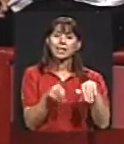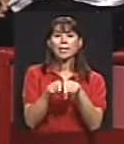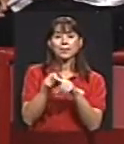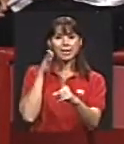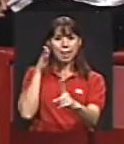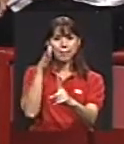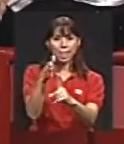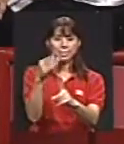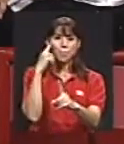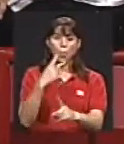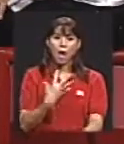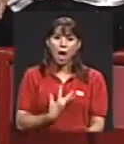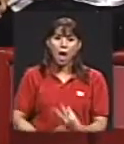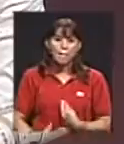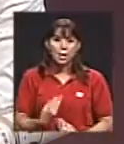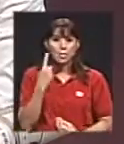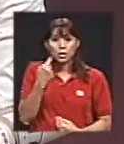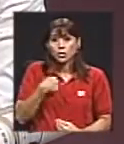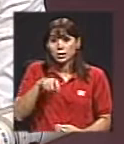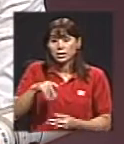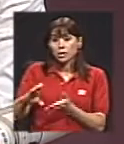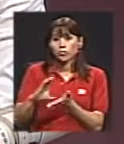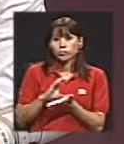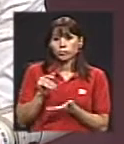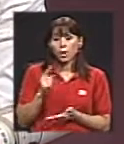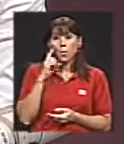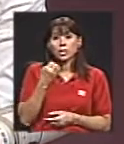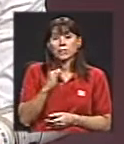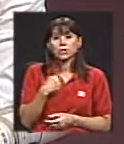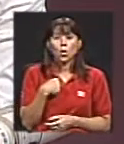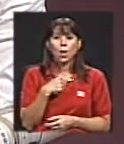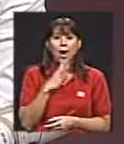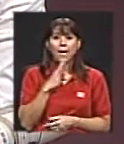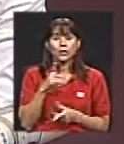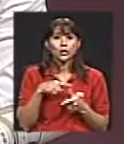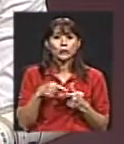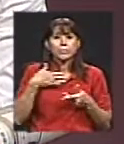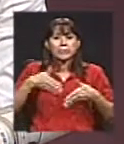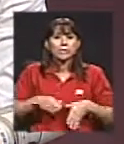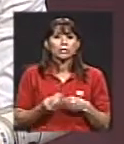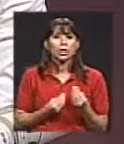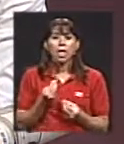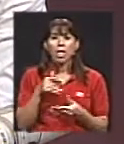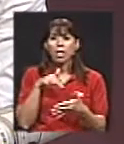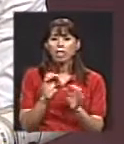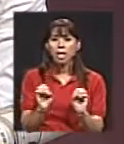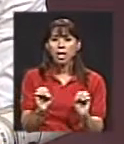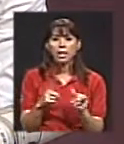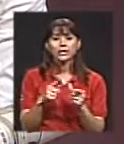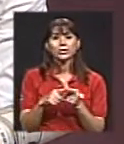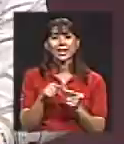hambre porque yo necesito un salario porque si en el momento yo hablo se quedan sin estudio mis hijos y eso